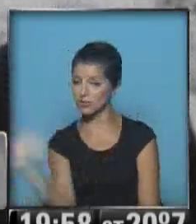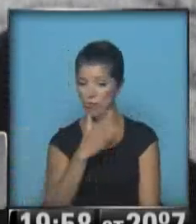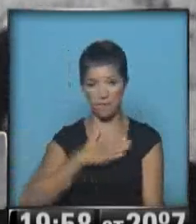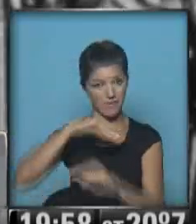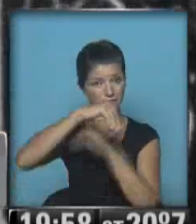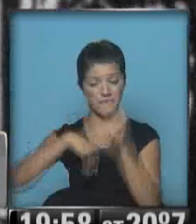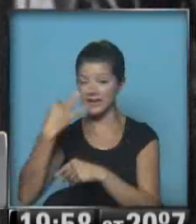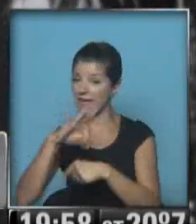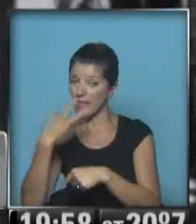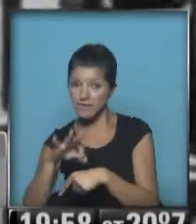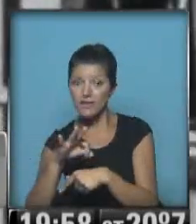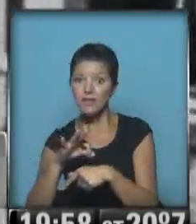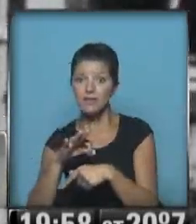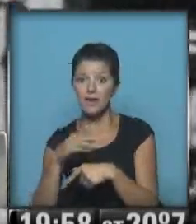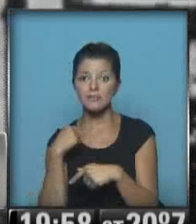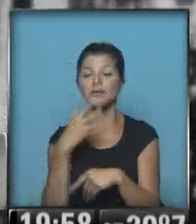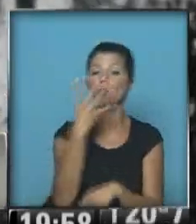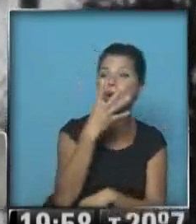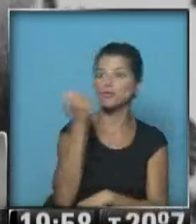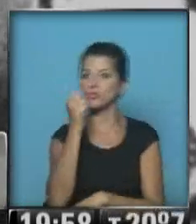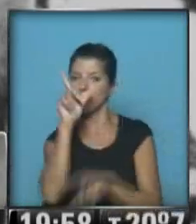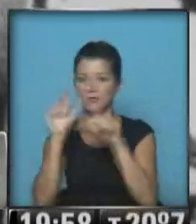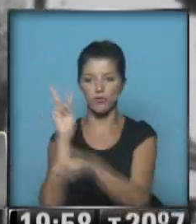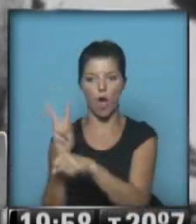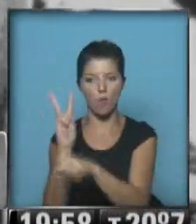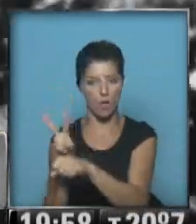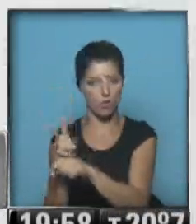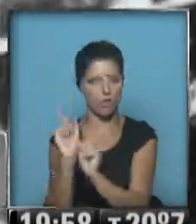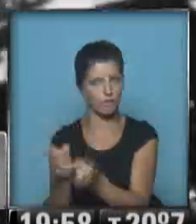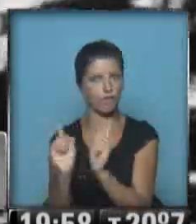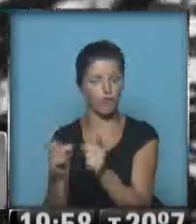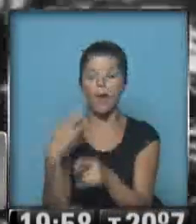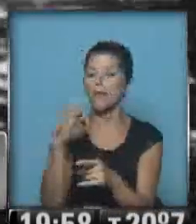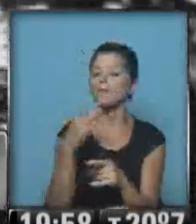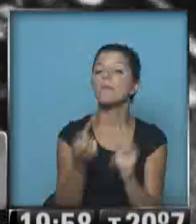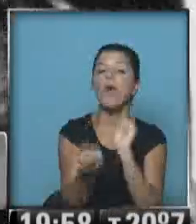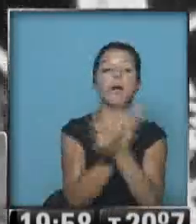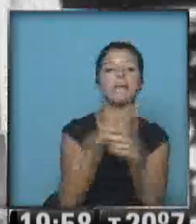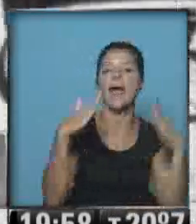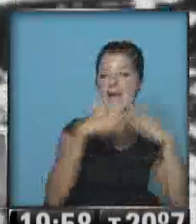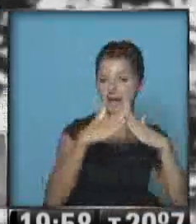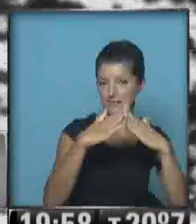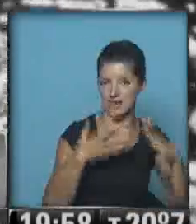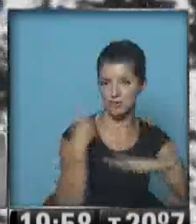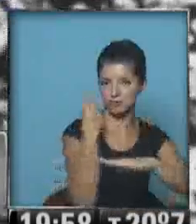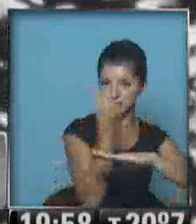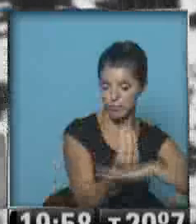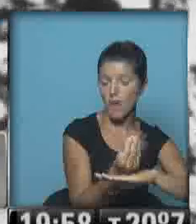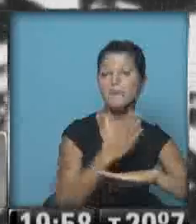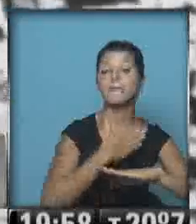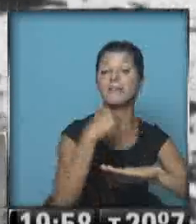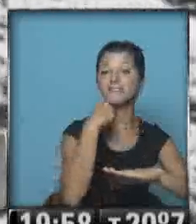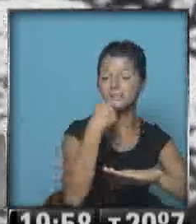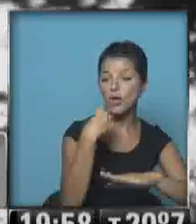tenía que andar permanentemente con cuatro o seis guardaespaldas tuvimos que cambiar la ubicación en la que vivíamos mis hijos